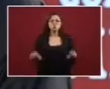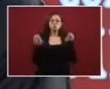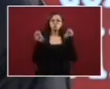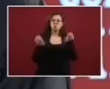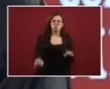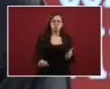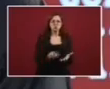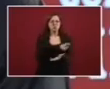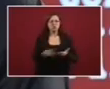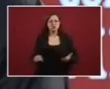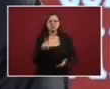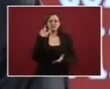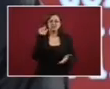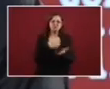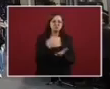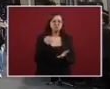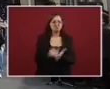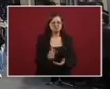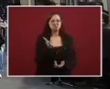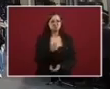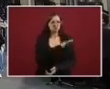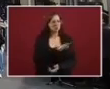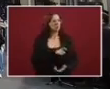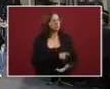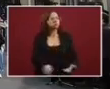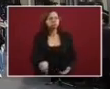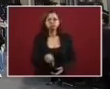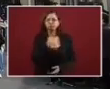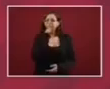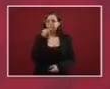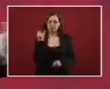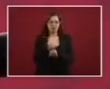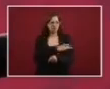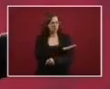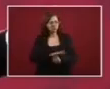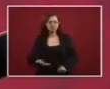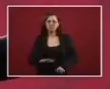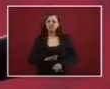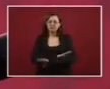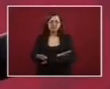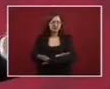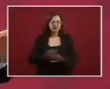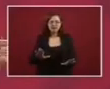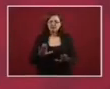de 7000 millones de pesos que ya no puedan